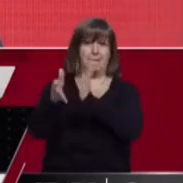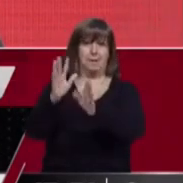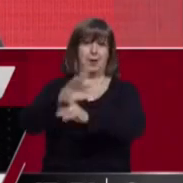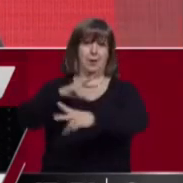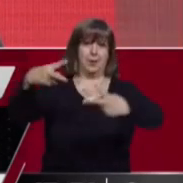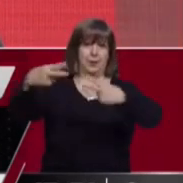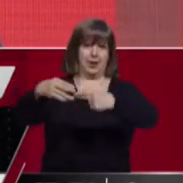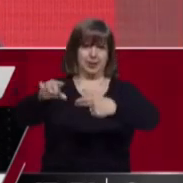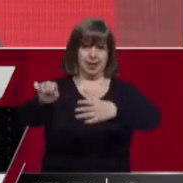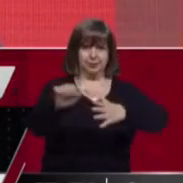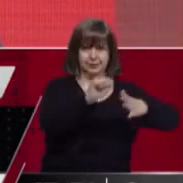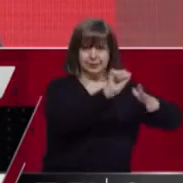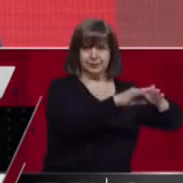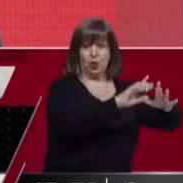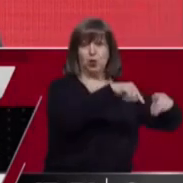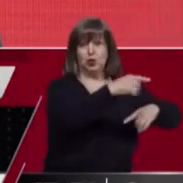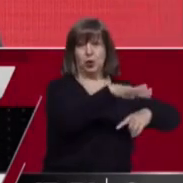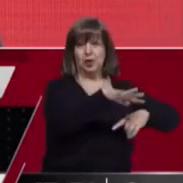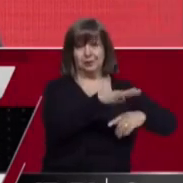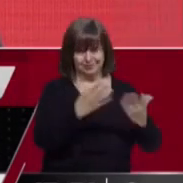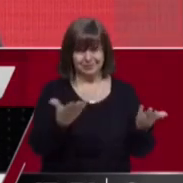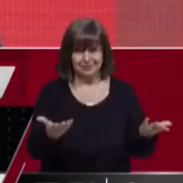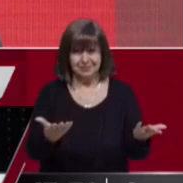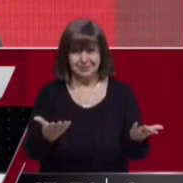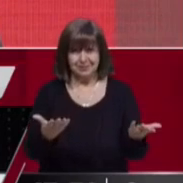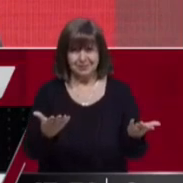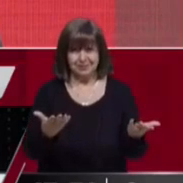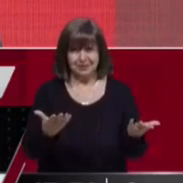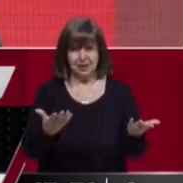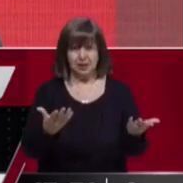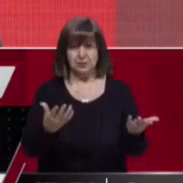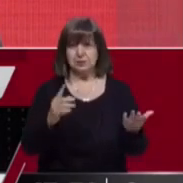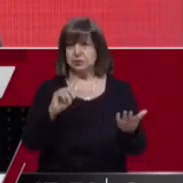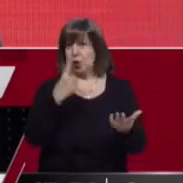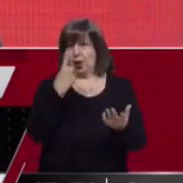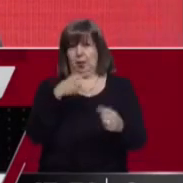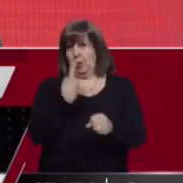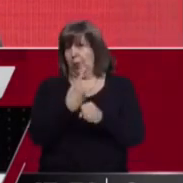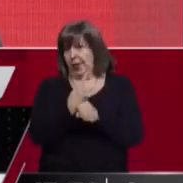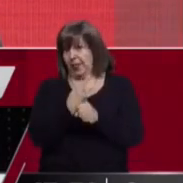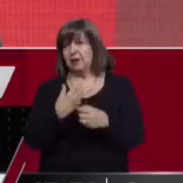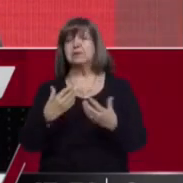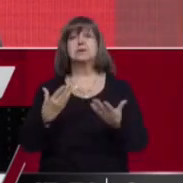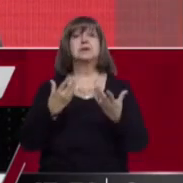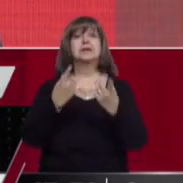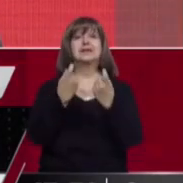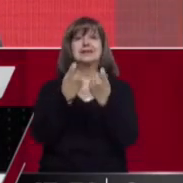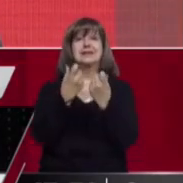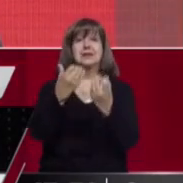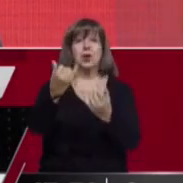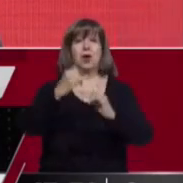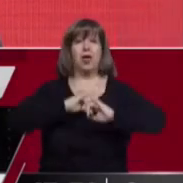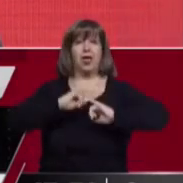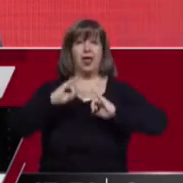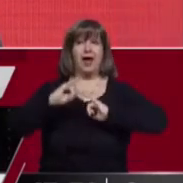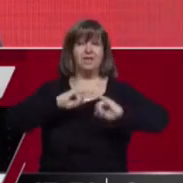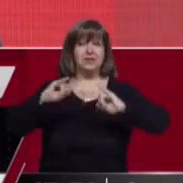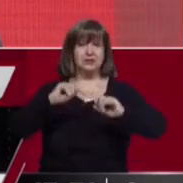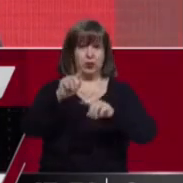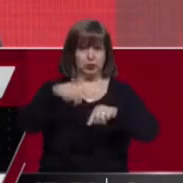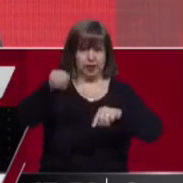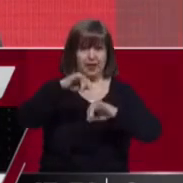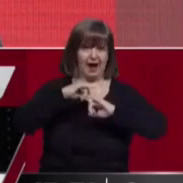yo puedo ir como Estado, intervenir y poder hacer lo pertinente para que cese esa violencia, para que